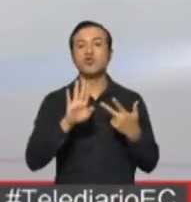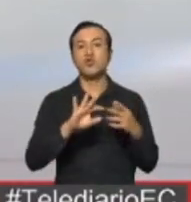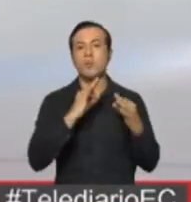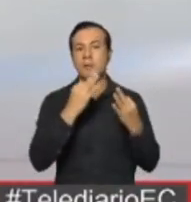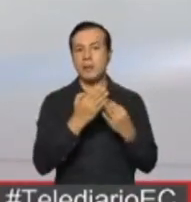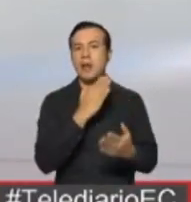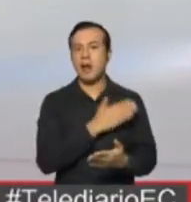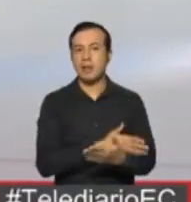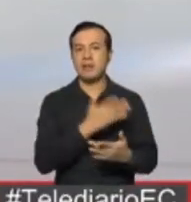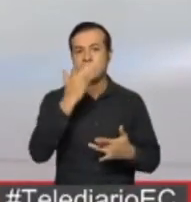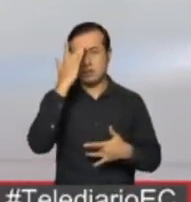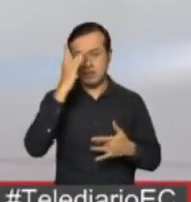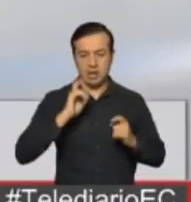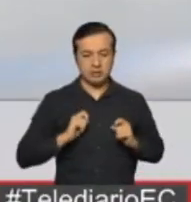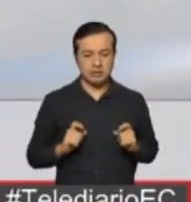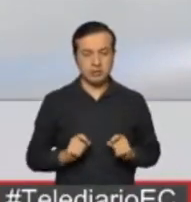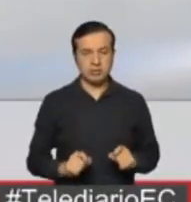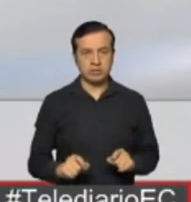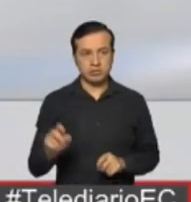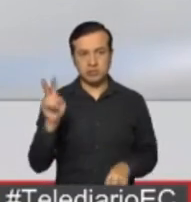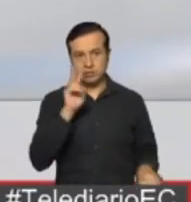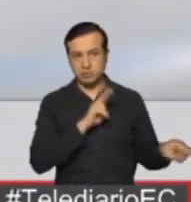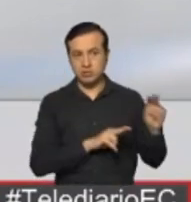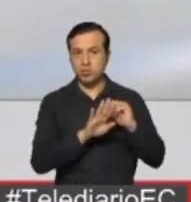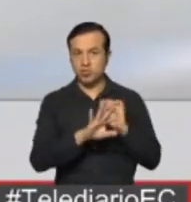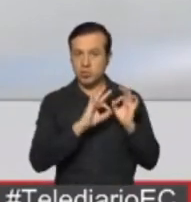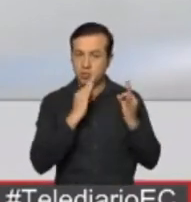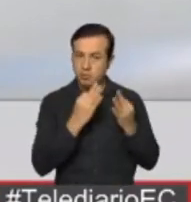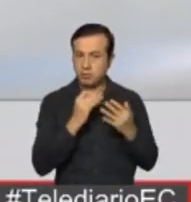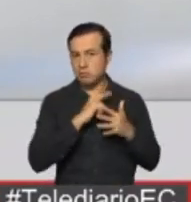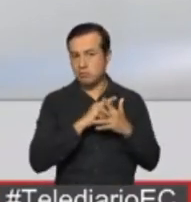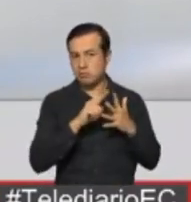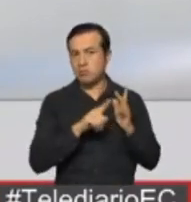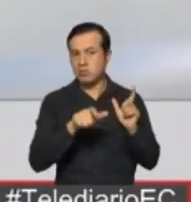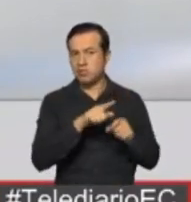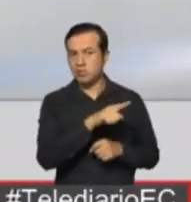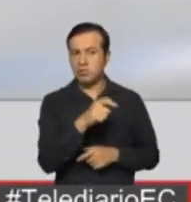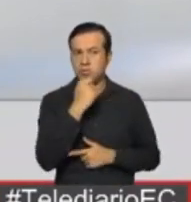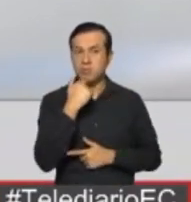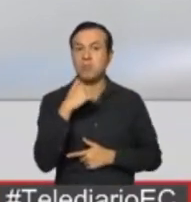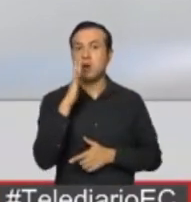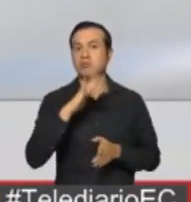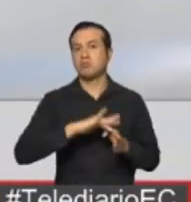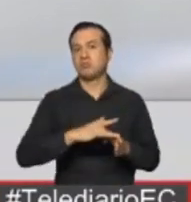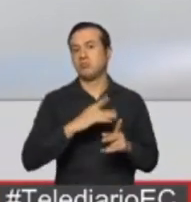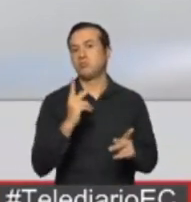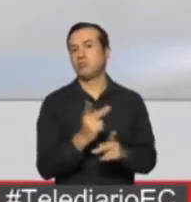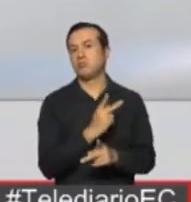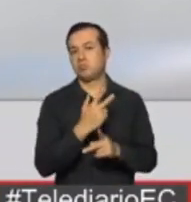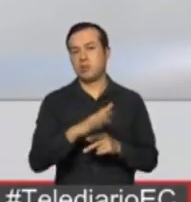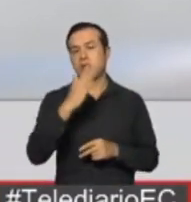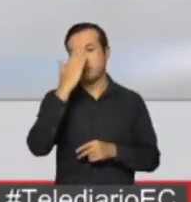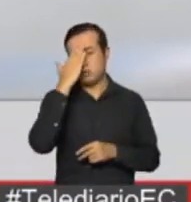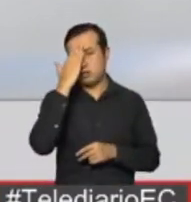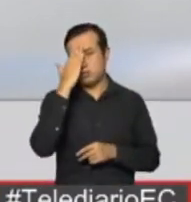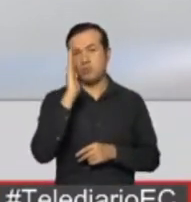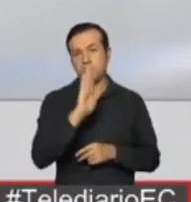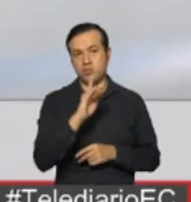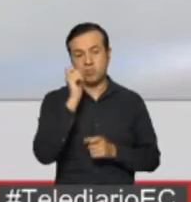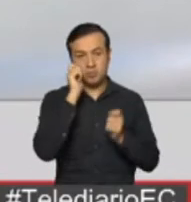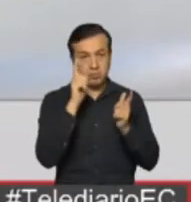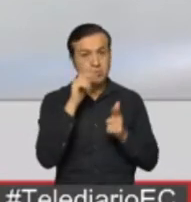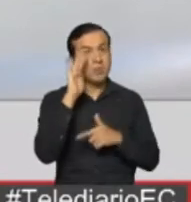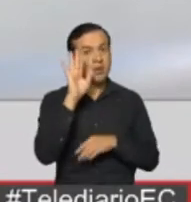de cáncer en nada y que puede ser en la familia entonces son pacientes que tienen más riesgo y que sabemos que deben tener una vigilancia